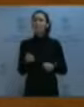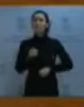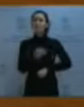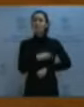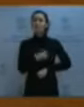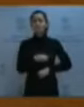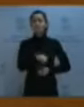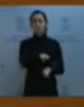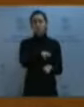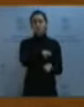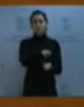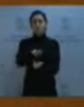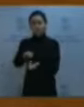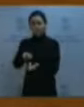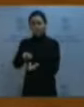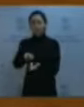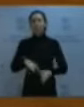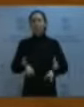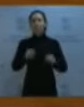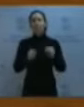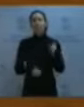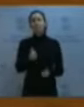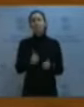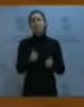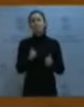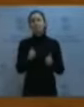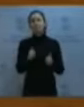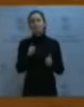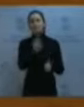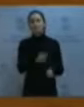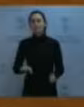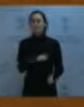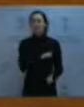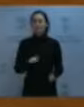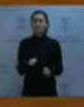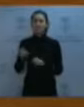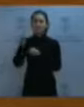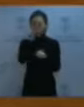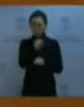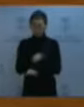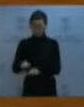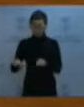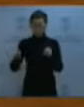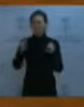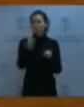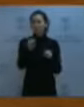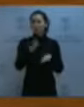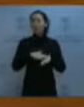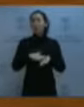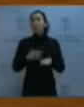una parte, y sobre todo acabar con la competencia fiscal entre las comunidades, porque las comunidades vecinas lo tienen.